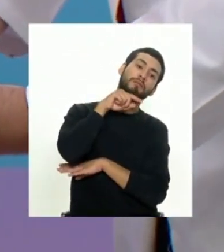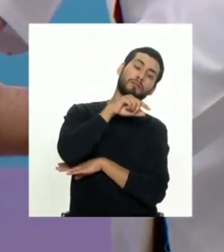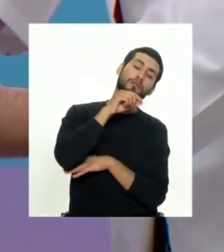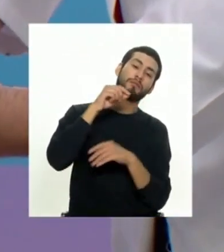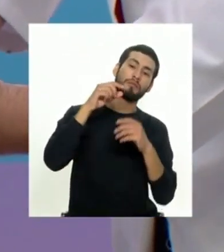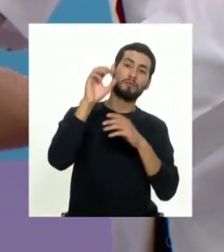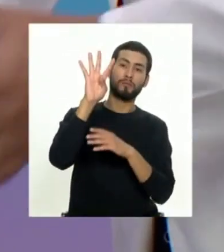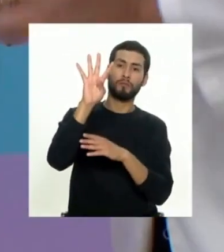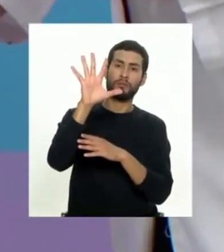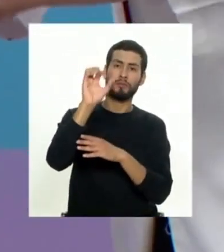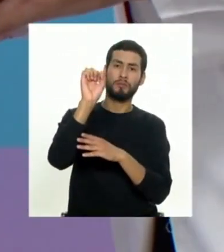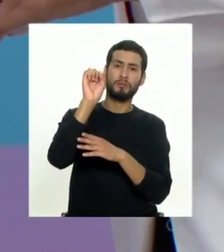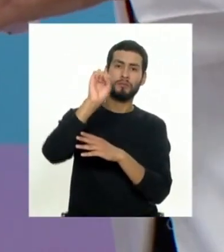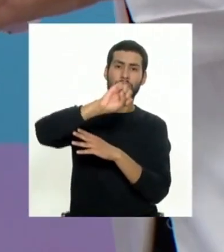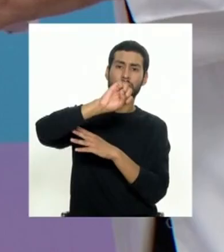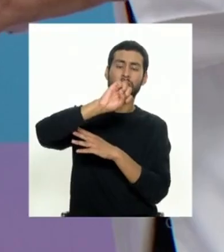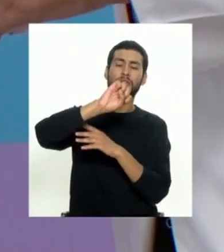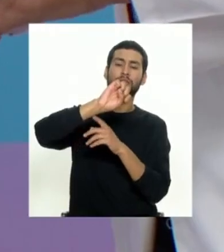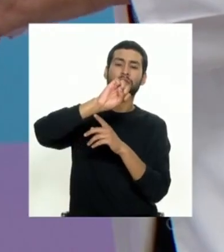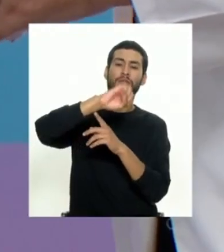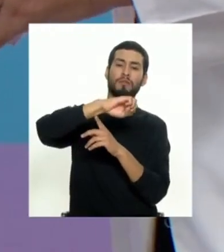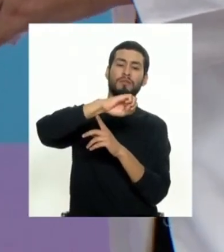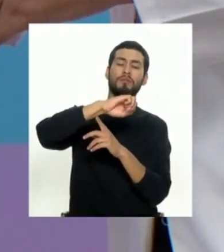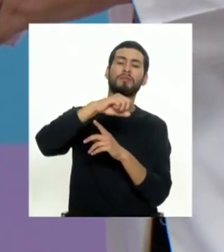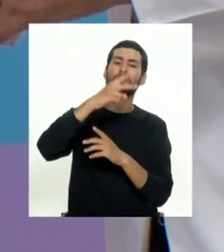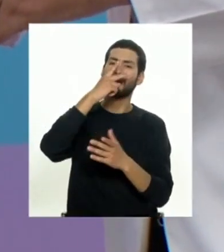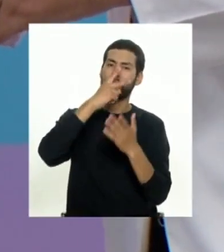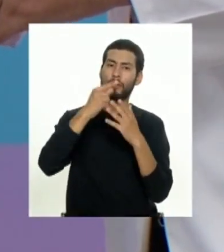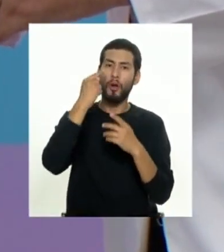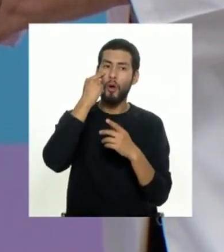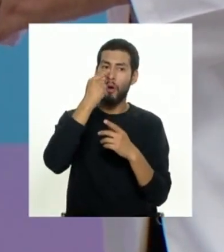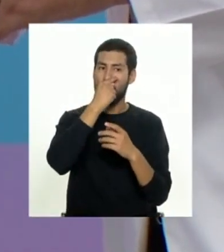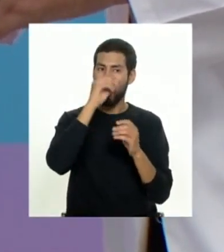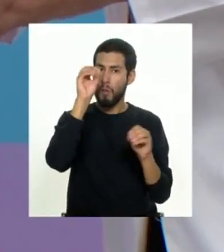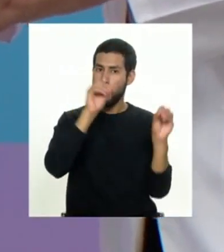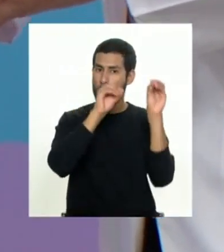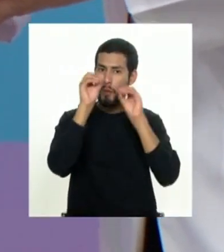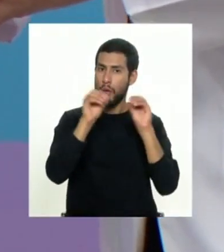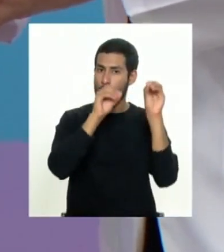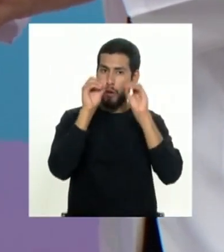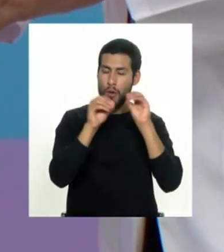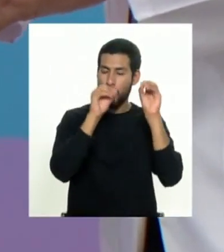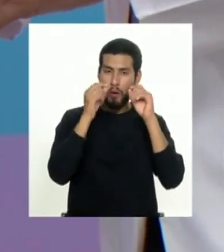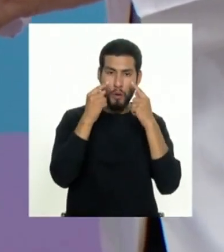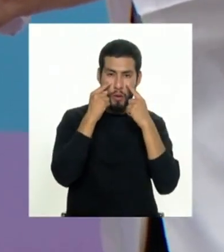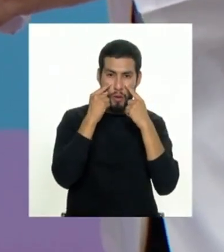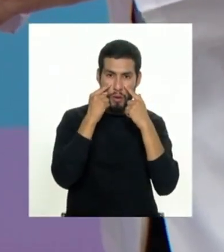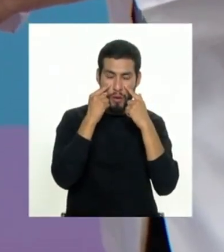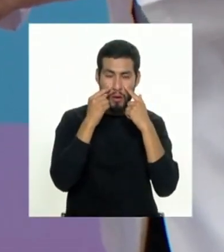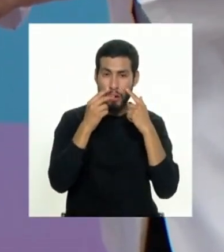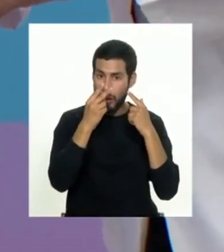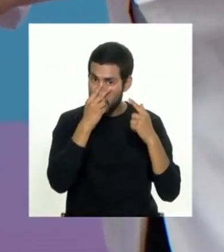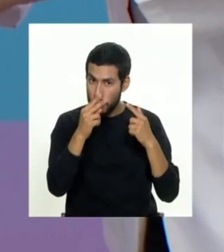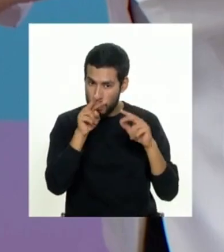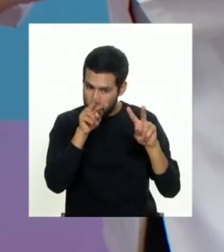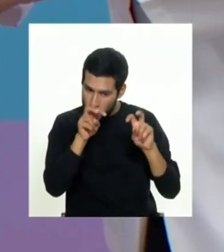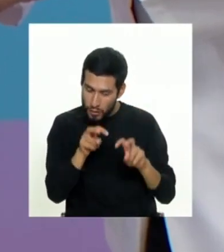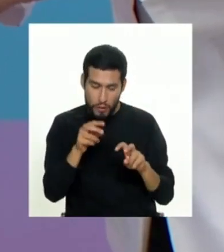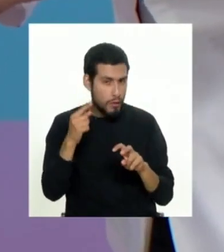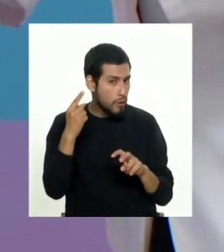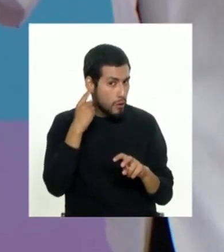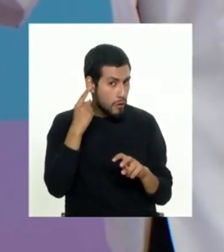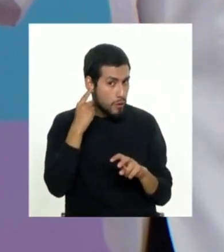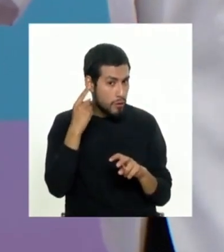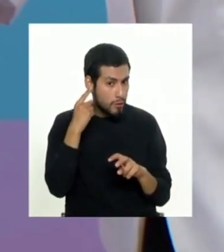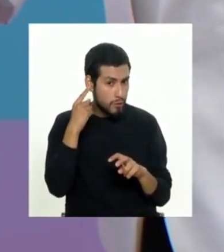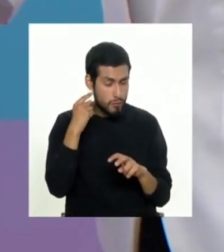abajo. Vamos a evaluar el movimiento de los ojos. Ah, ok. Entonces, ahí estamos evaluando el oído